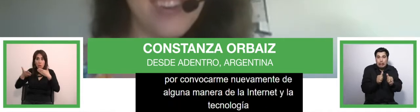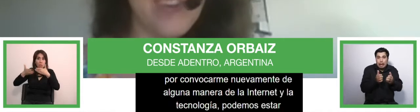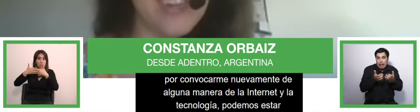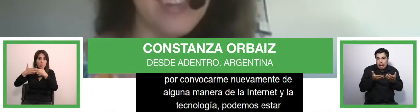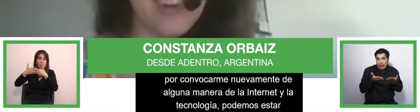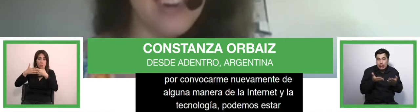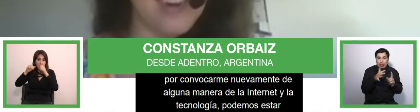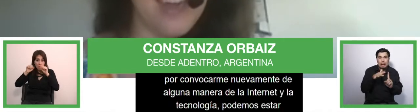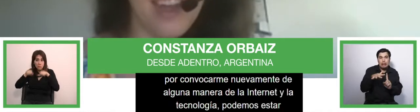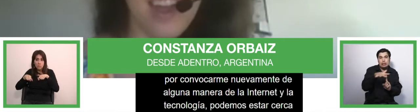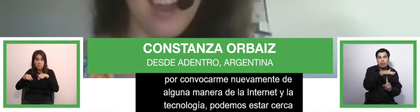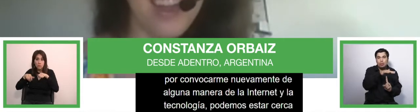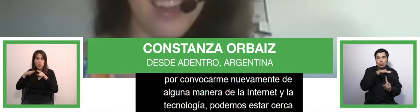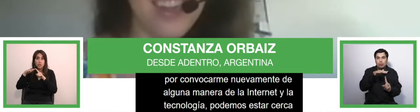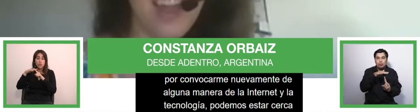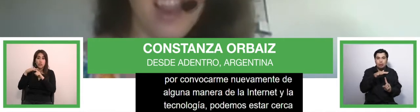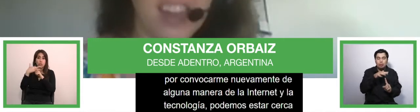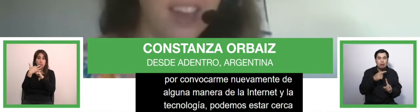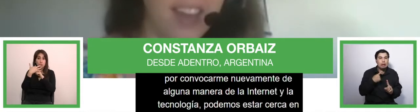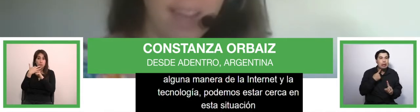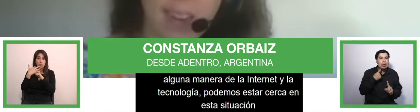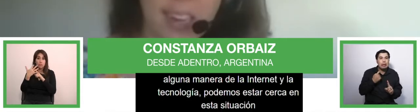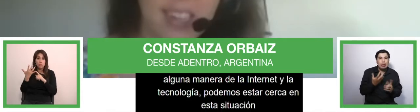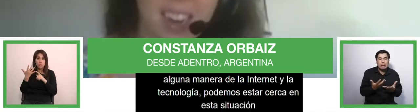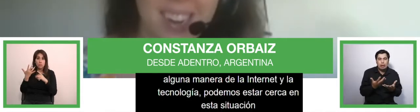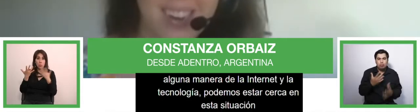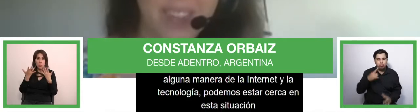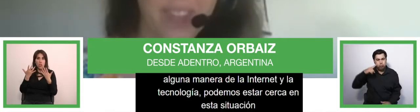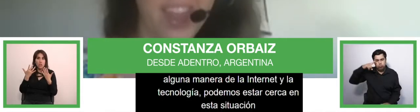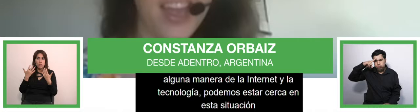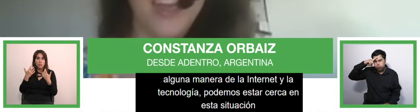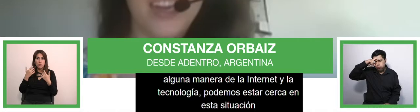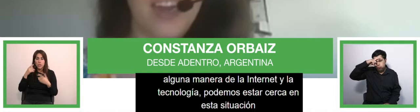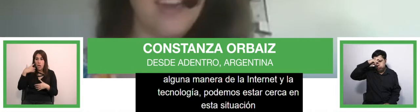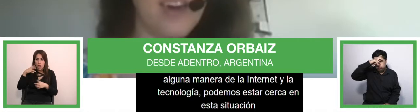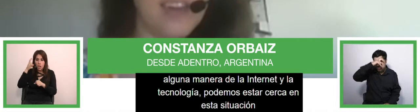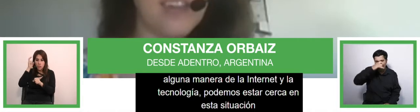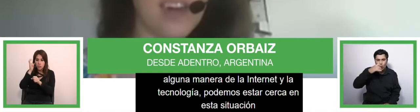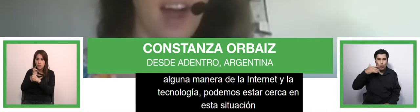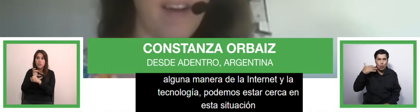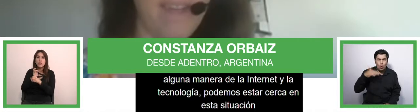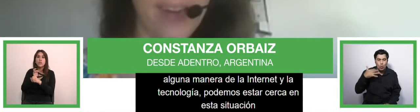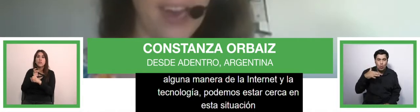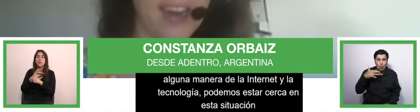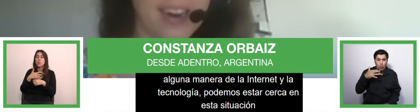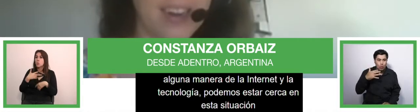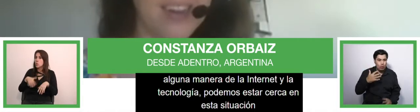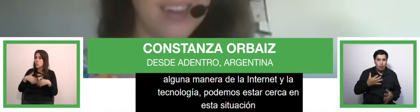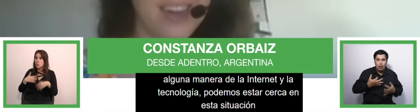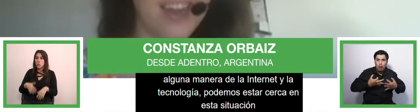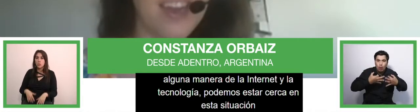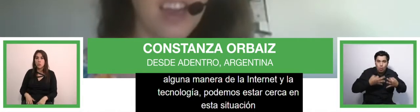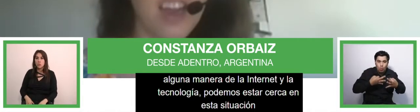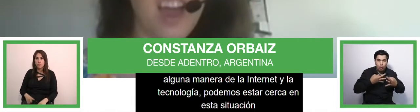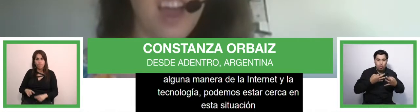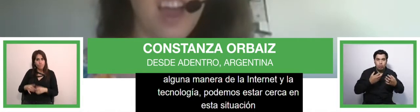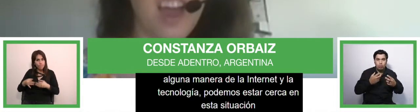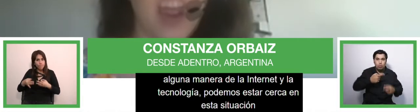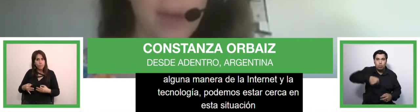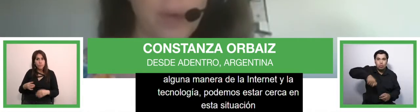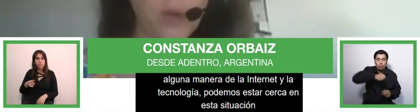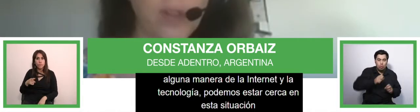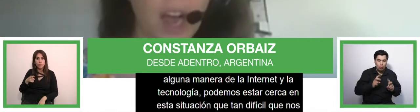esta situación que tan difícil que nos toca vivir